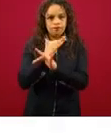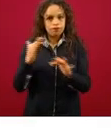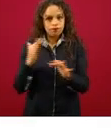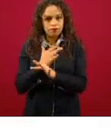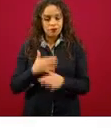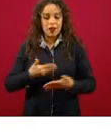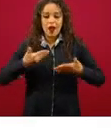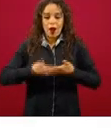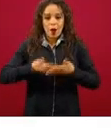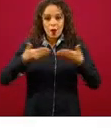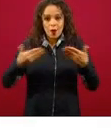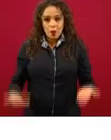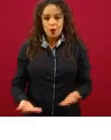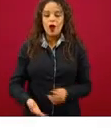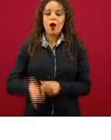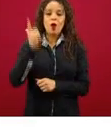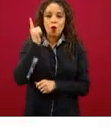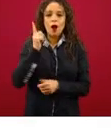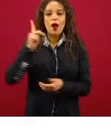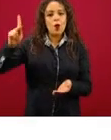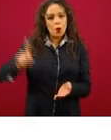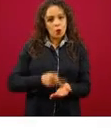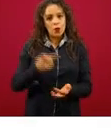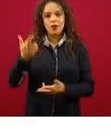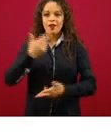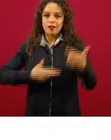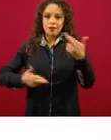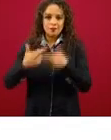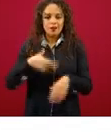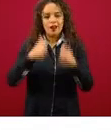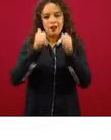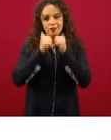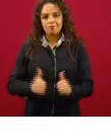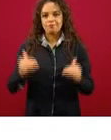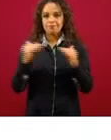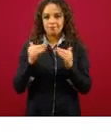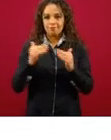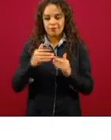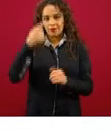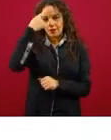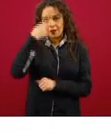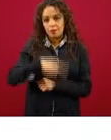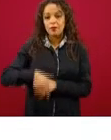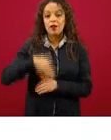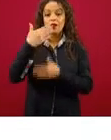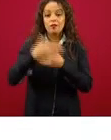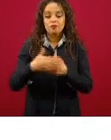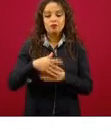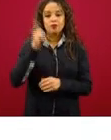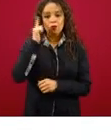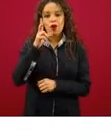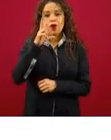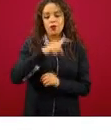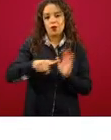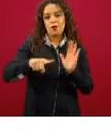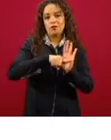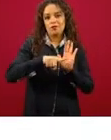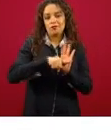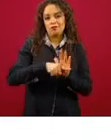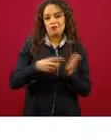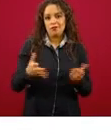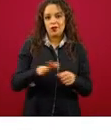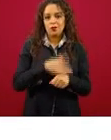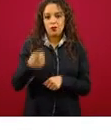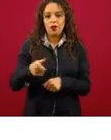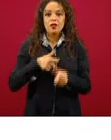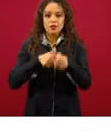estado, para que lo logren de nuevo y esto no se vea en un impacto negativo en el manejo de la epidemia,